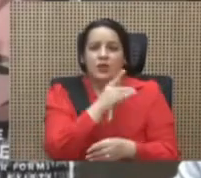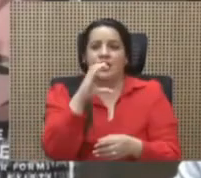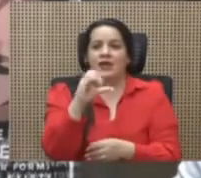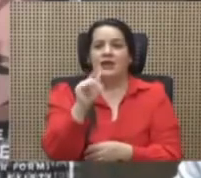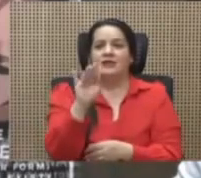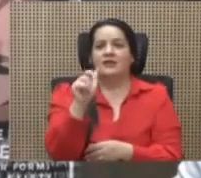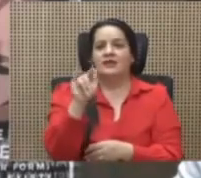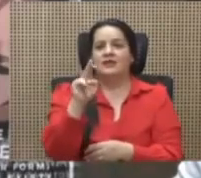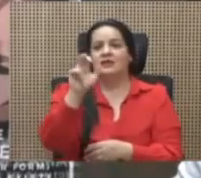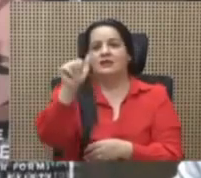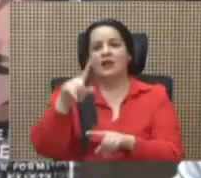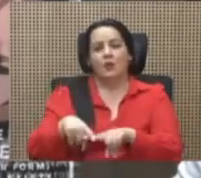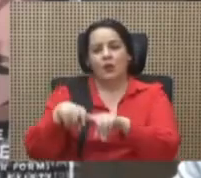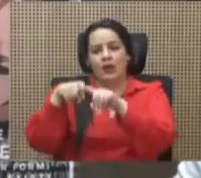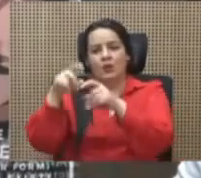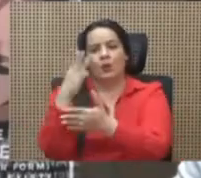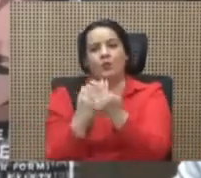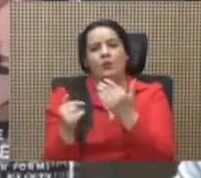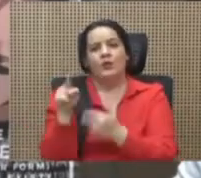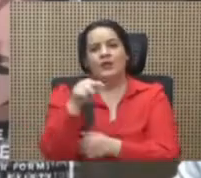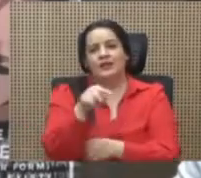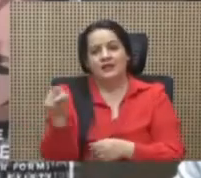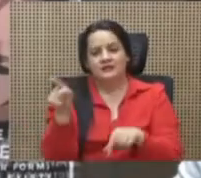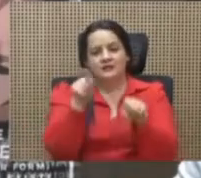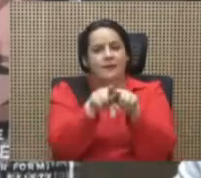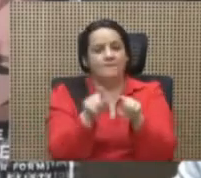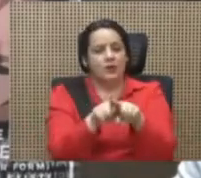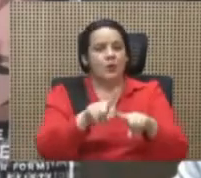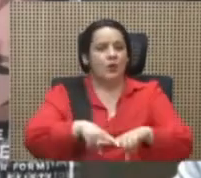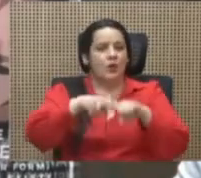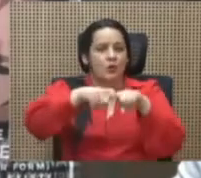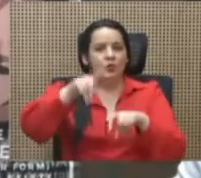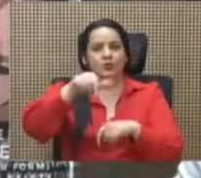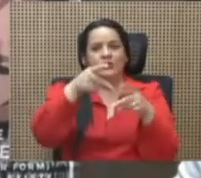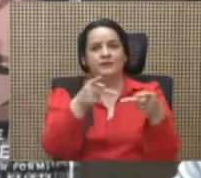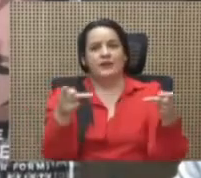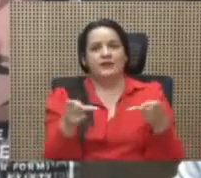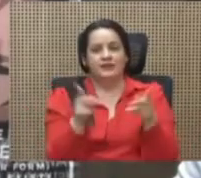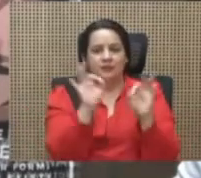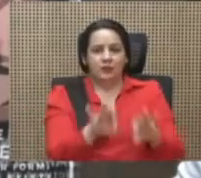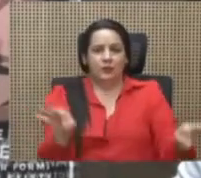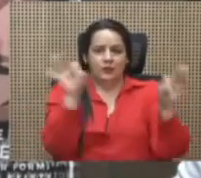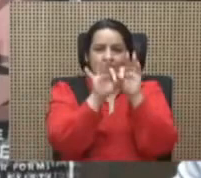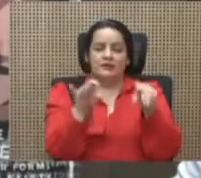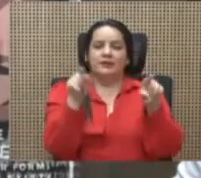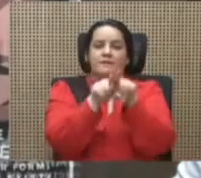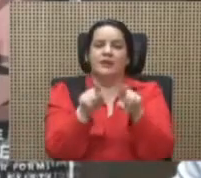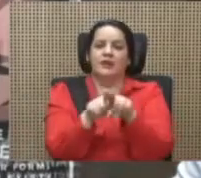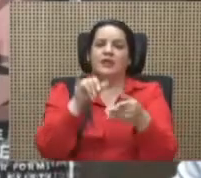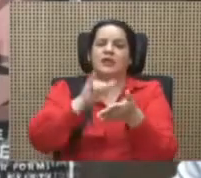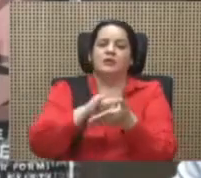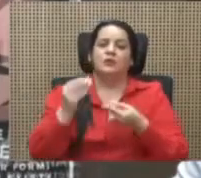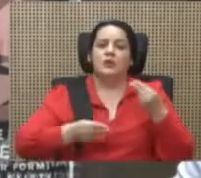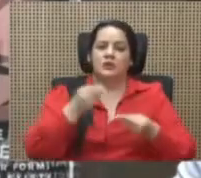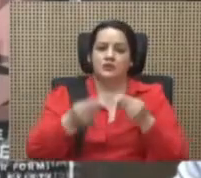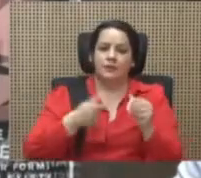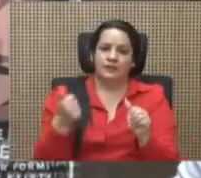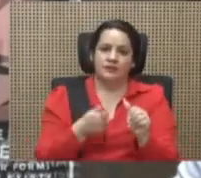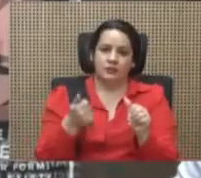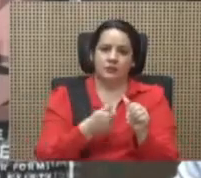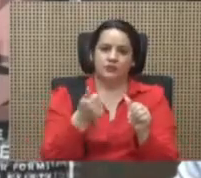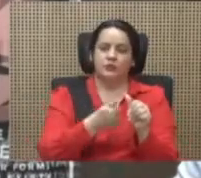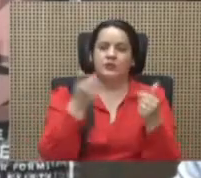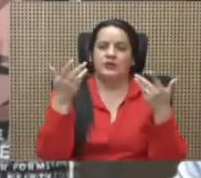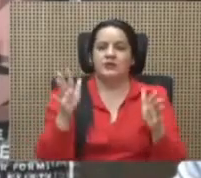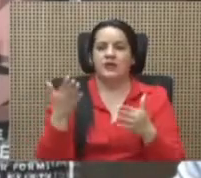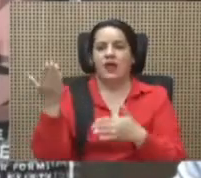Catalina congeló algunas de ellas congeló otras plazas importantes también y eso le costó la persecución que Les acabo de